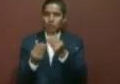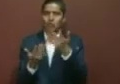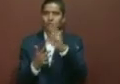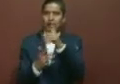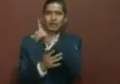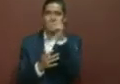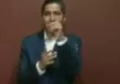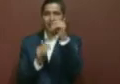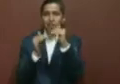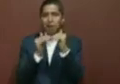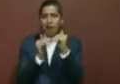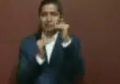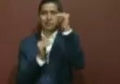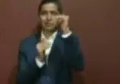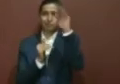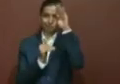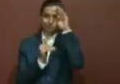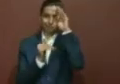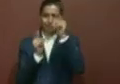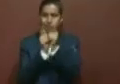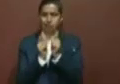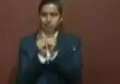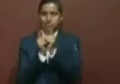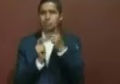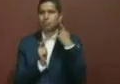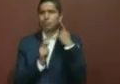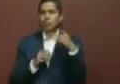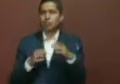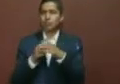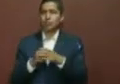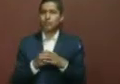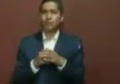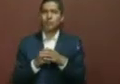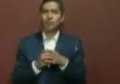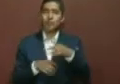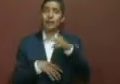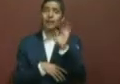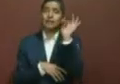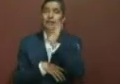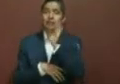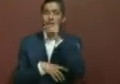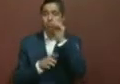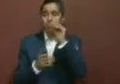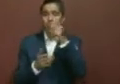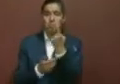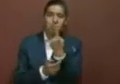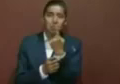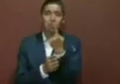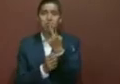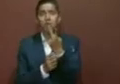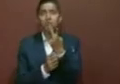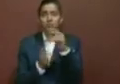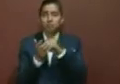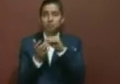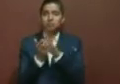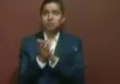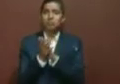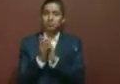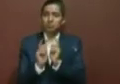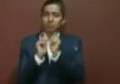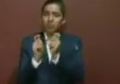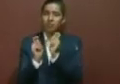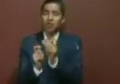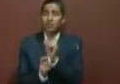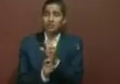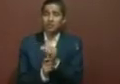100. Y creo que en el mejor escenario, si le dan registro a unos dos, pues ya va a ser mucho. Entonces,